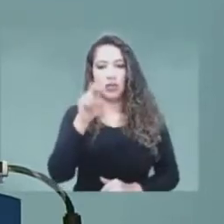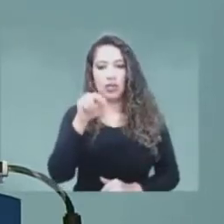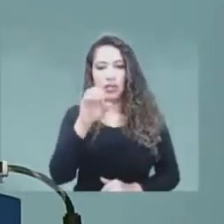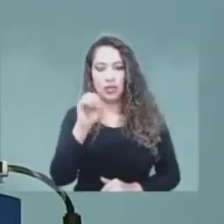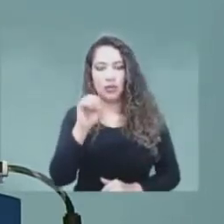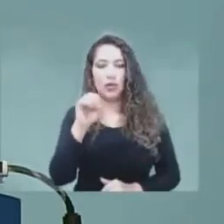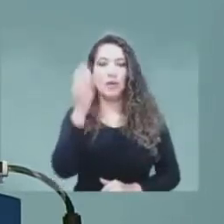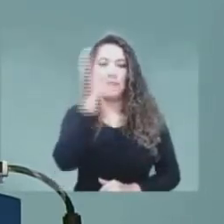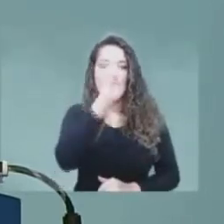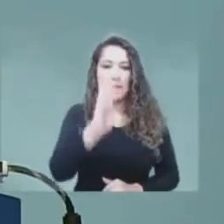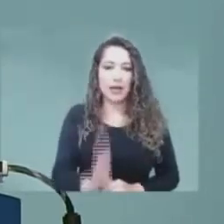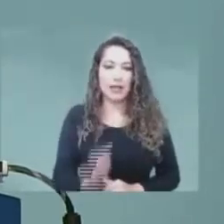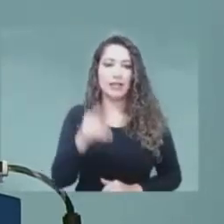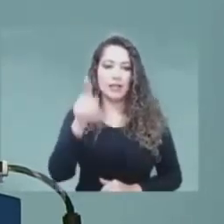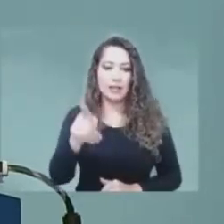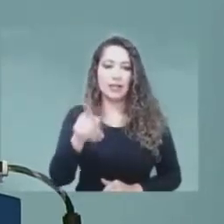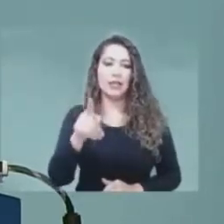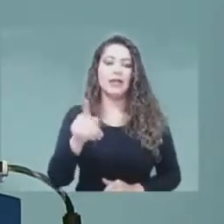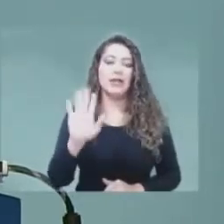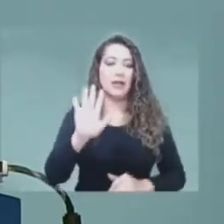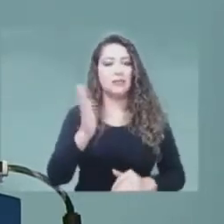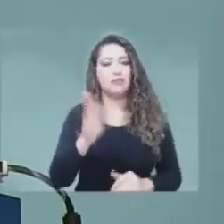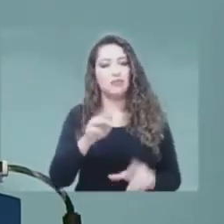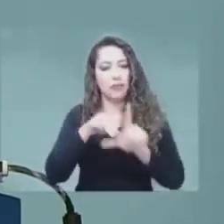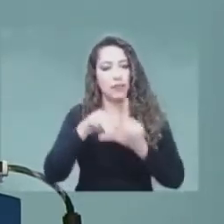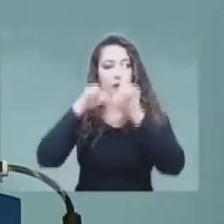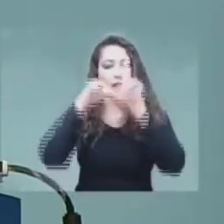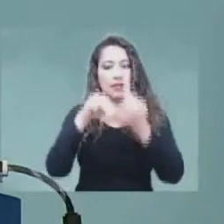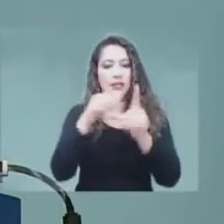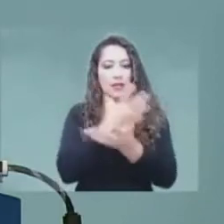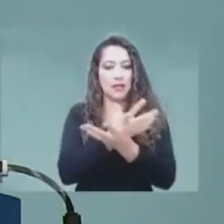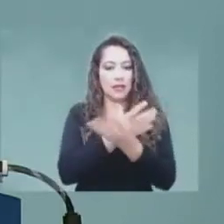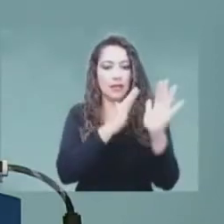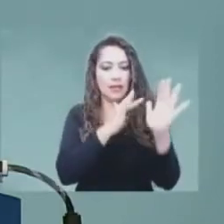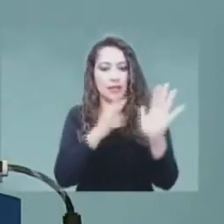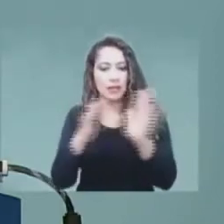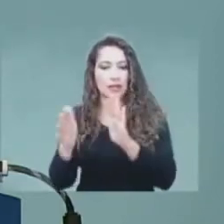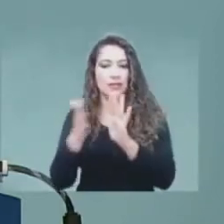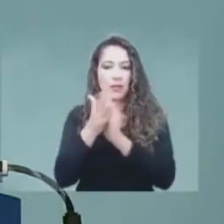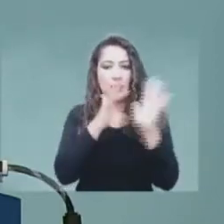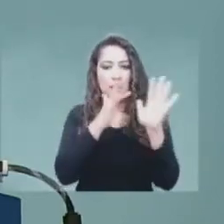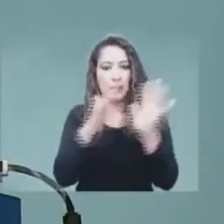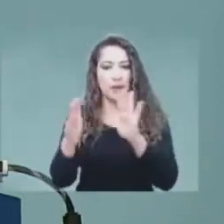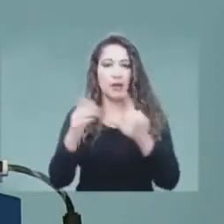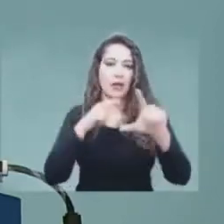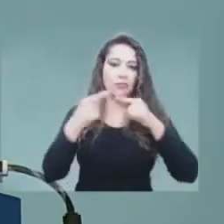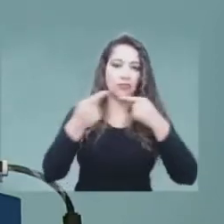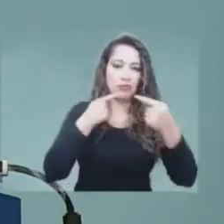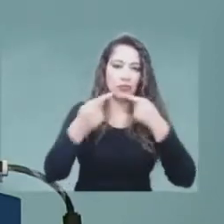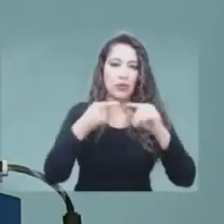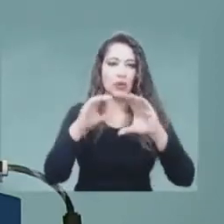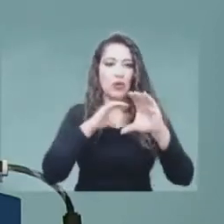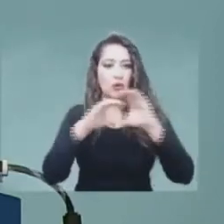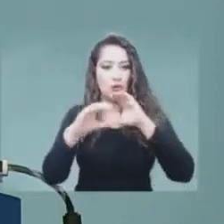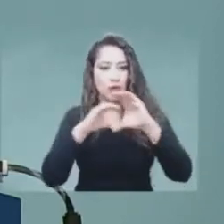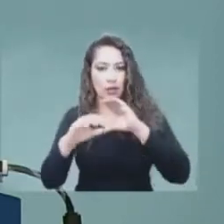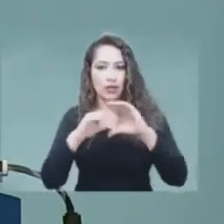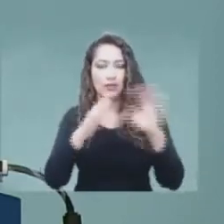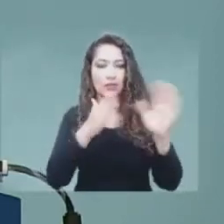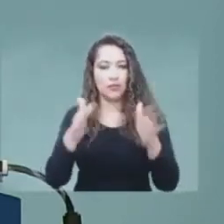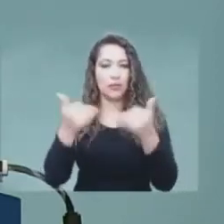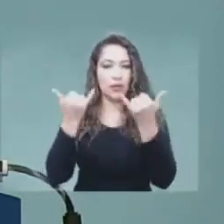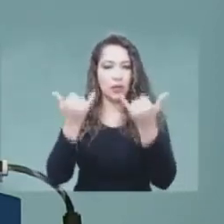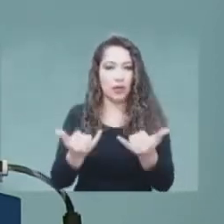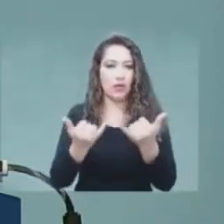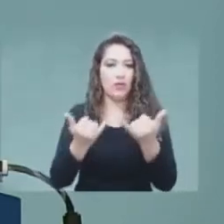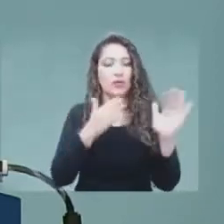en ciencias de la Universidad de Campinas, ambas en telecomunicaciones. Actualmente es gerente de espectro, órbita y